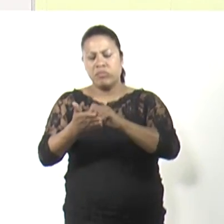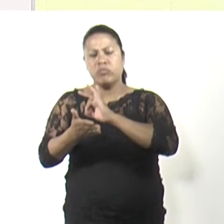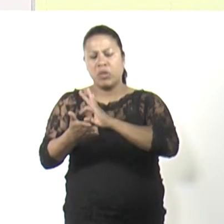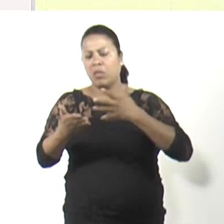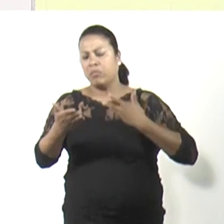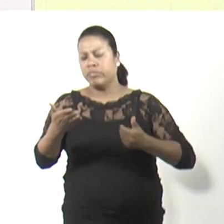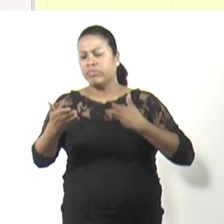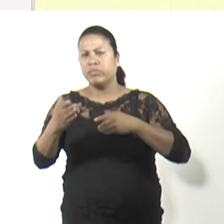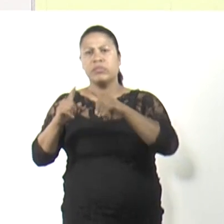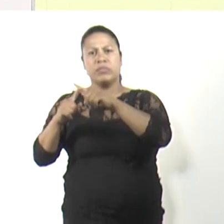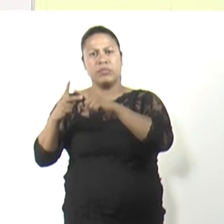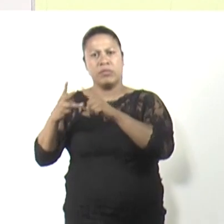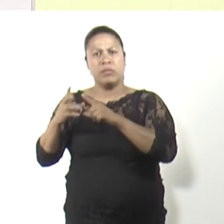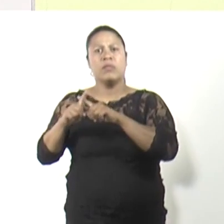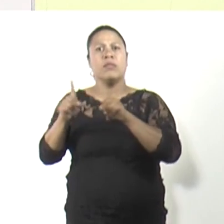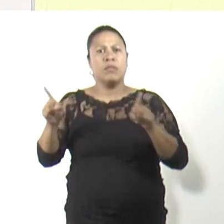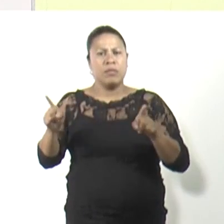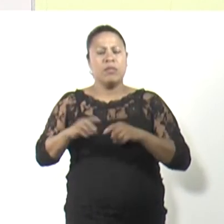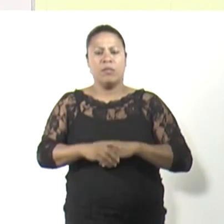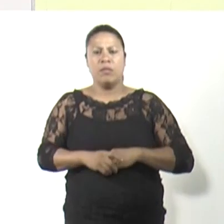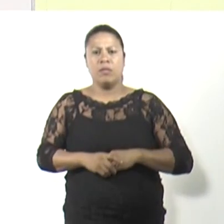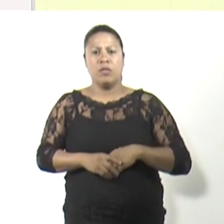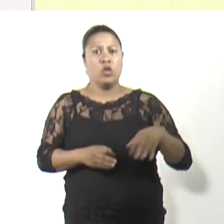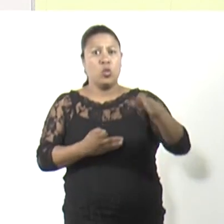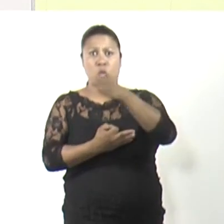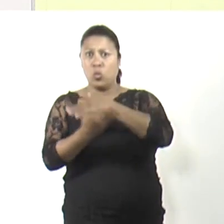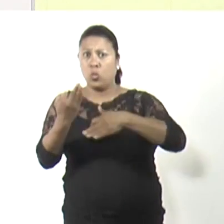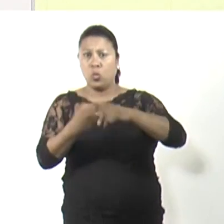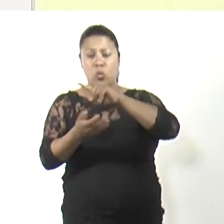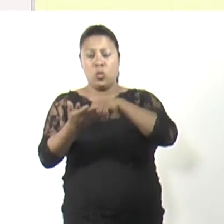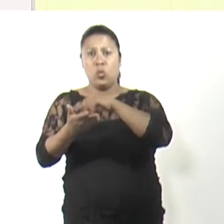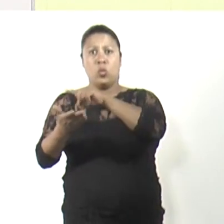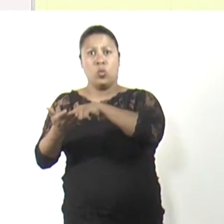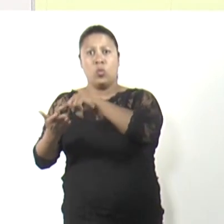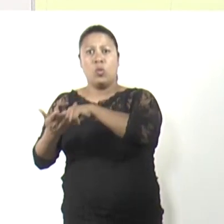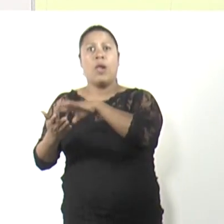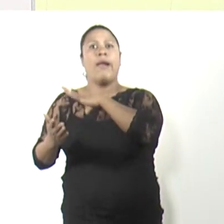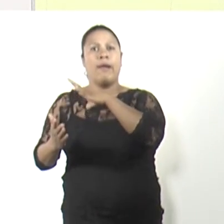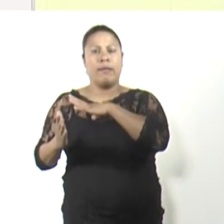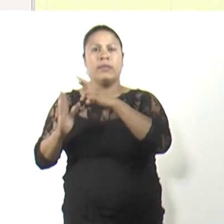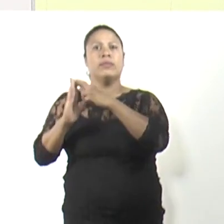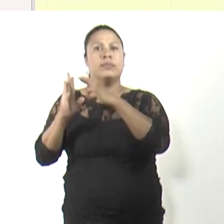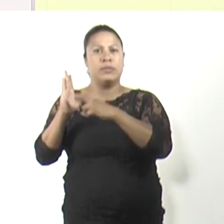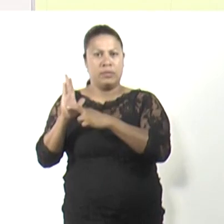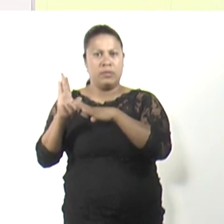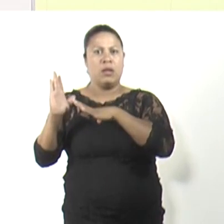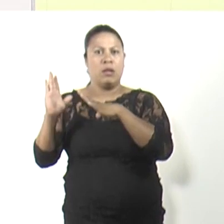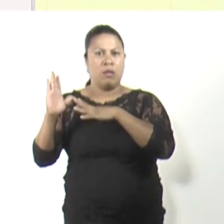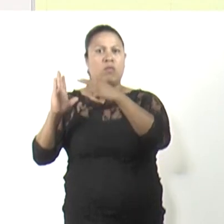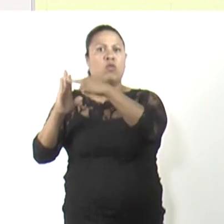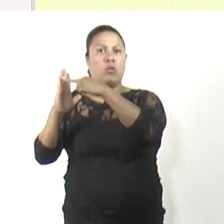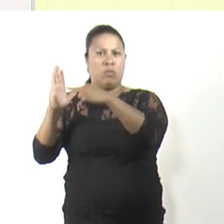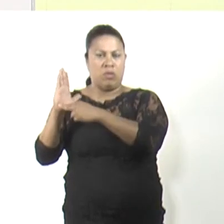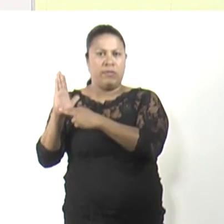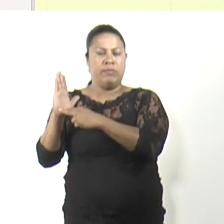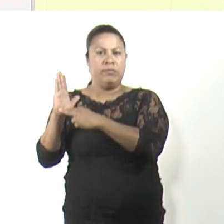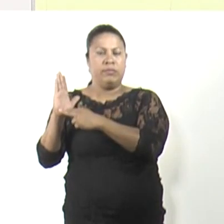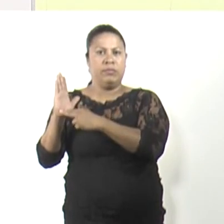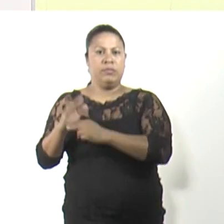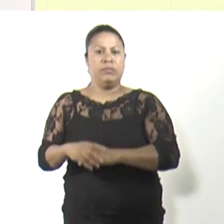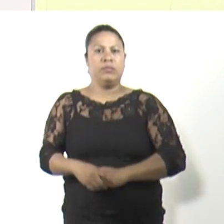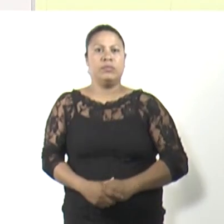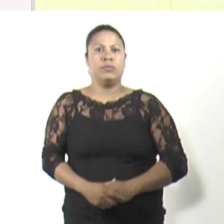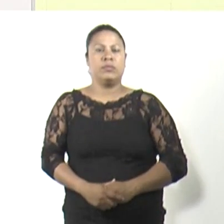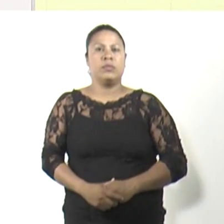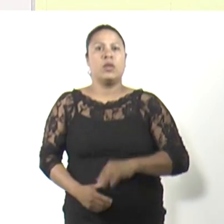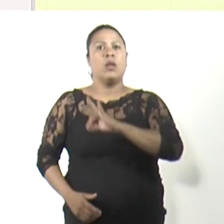mental, que en todos los espacios hay reglas y hay normas, que va a